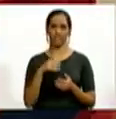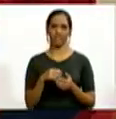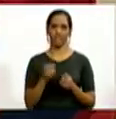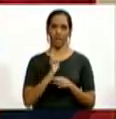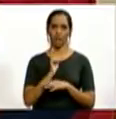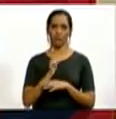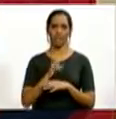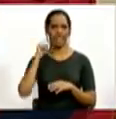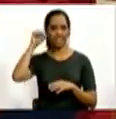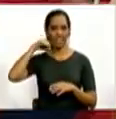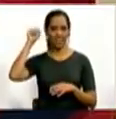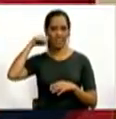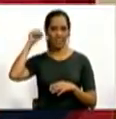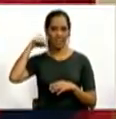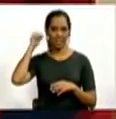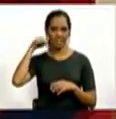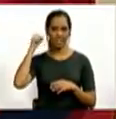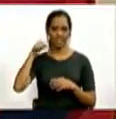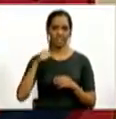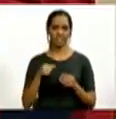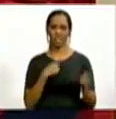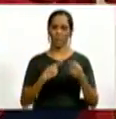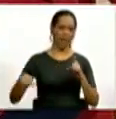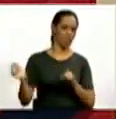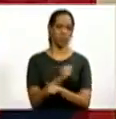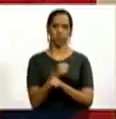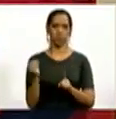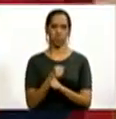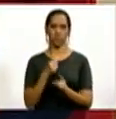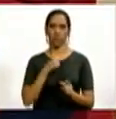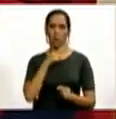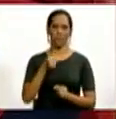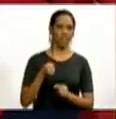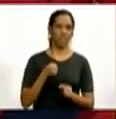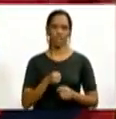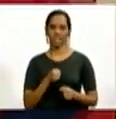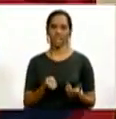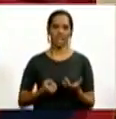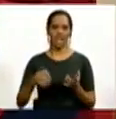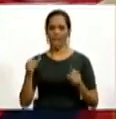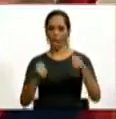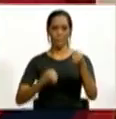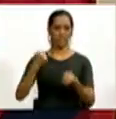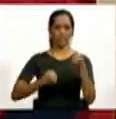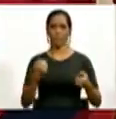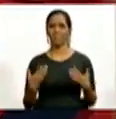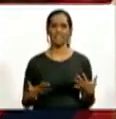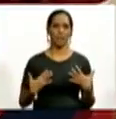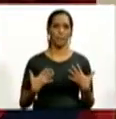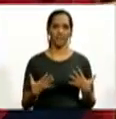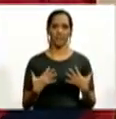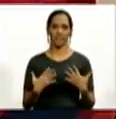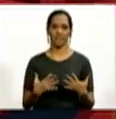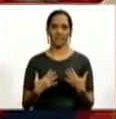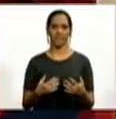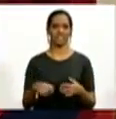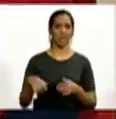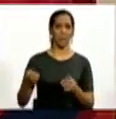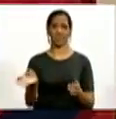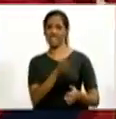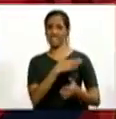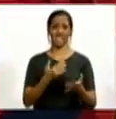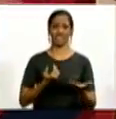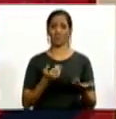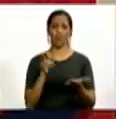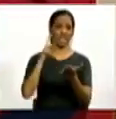video salió. Estaban después de la golpiza, los periodistas montándose la broma en la camioneta, todo desesperado. ¿Qué tal? Y la chama montando los equipos. Y sube